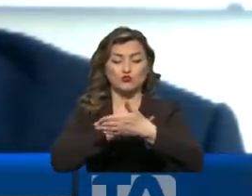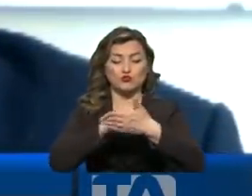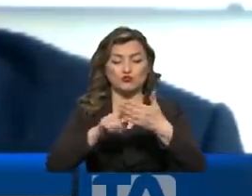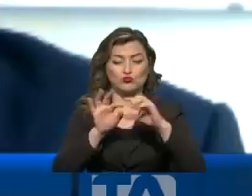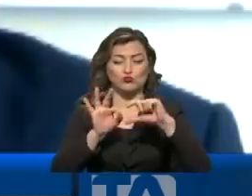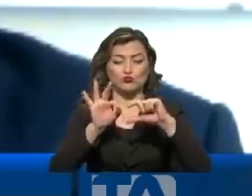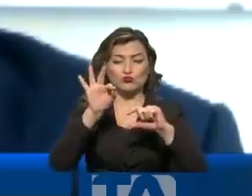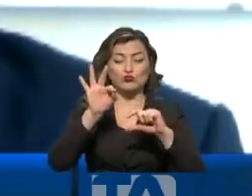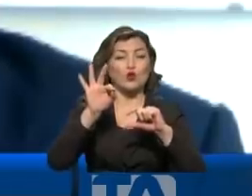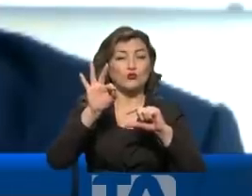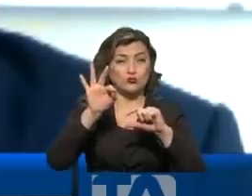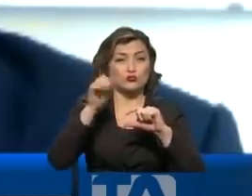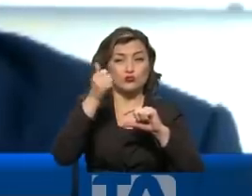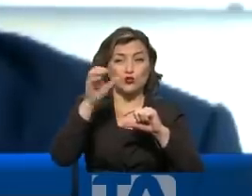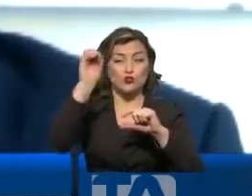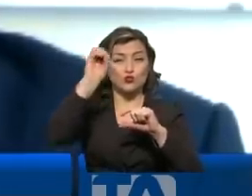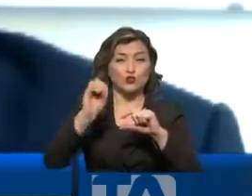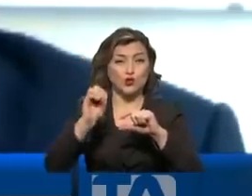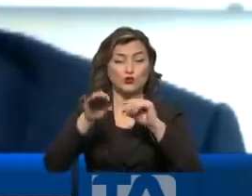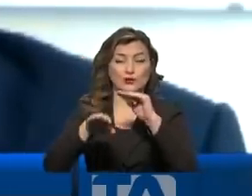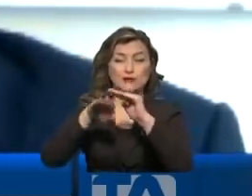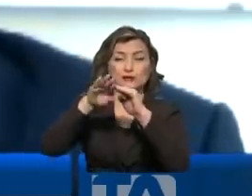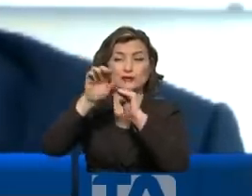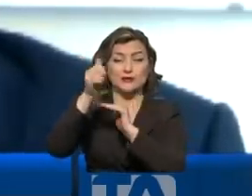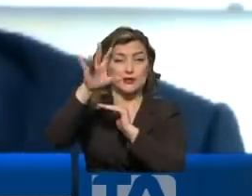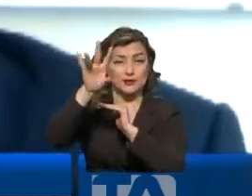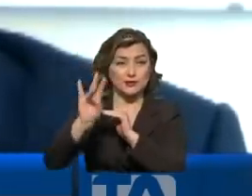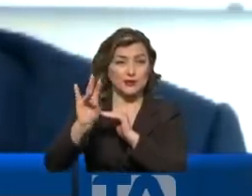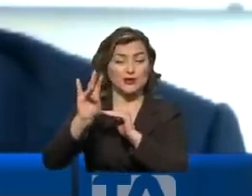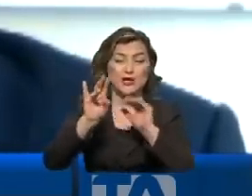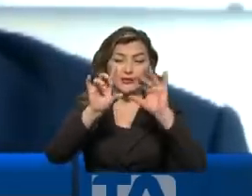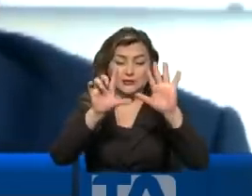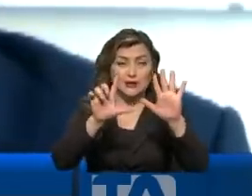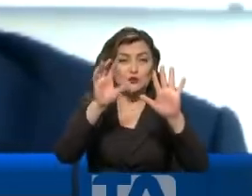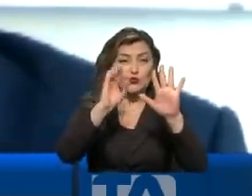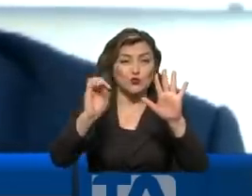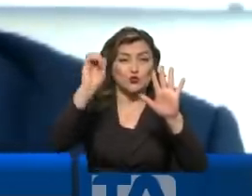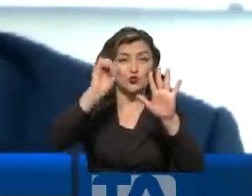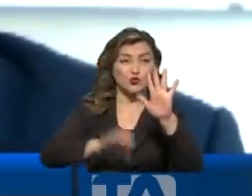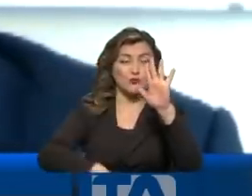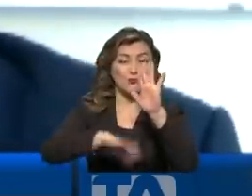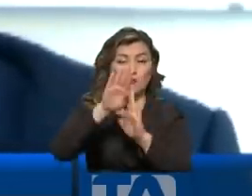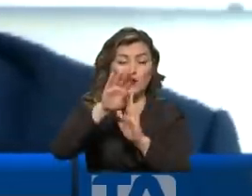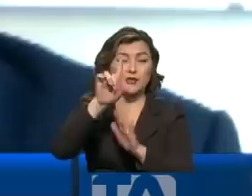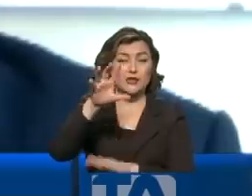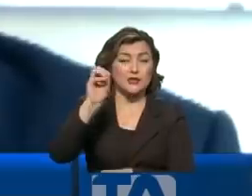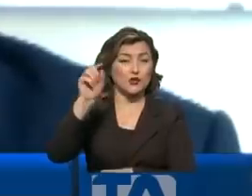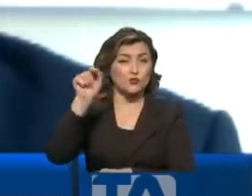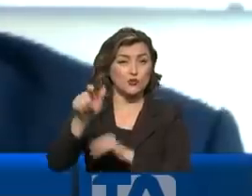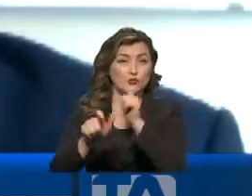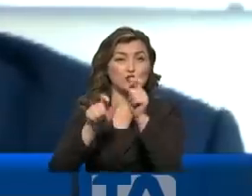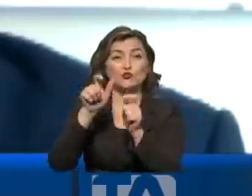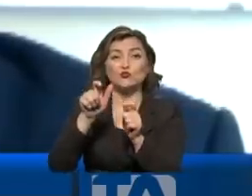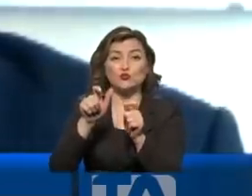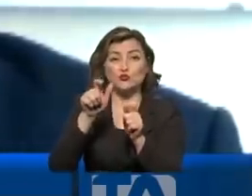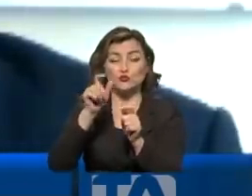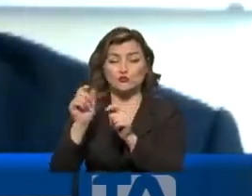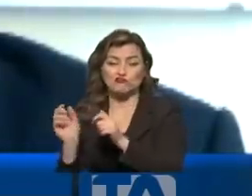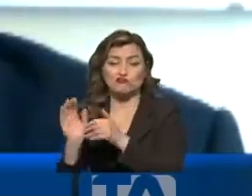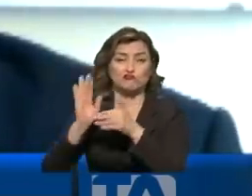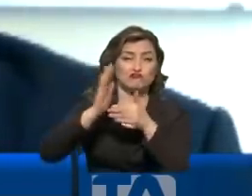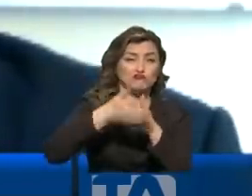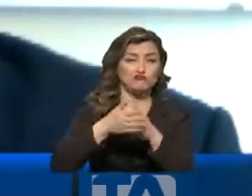10% al 17%, es decir, 7%, que es más de 500,000 de personas, se